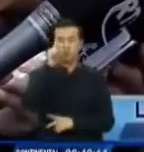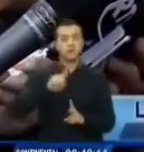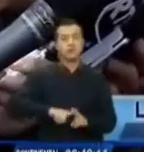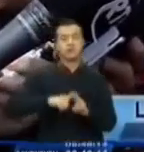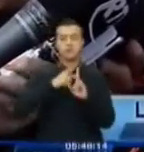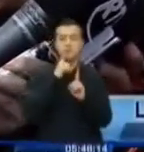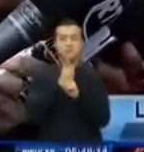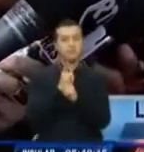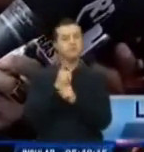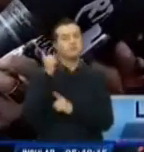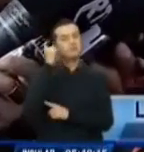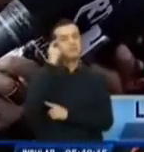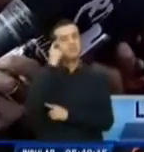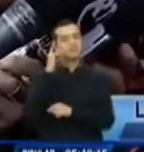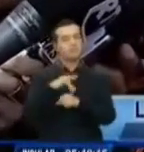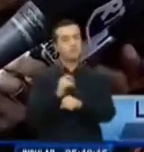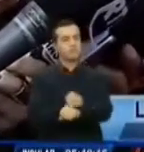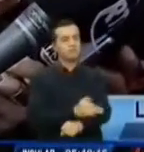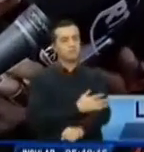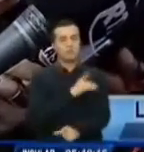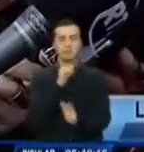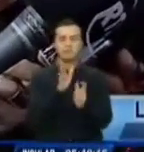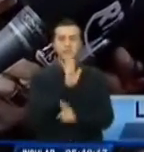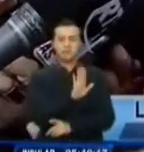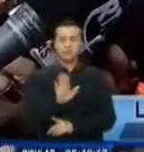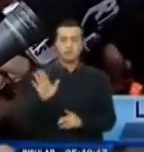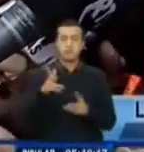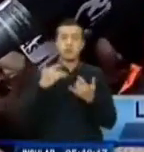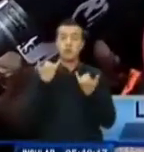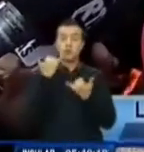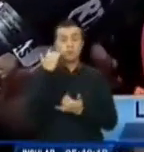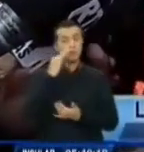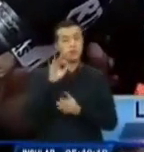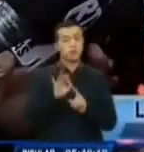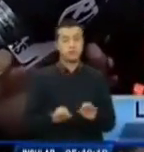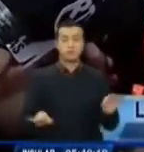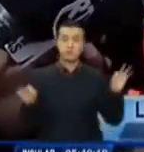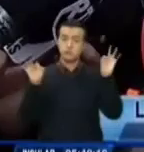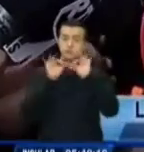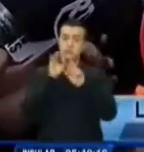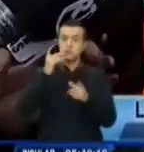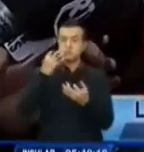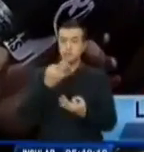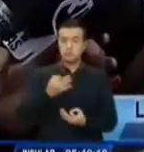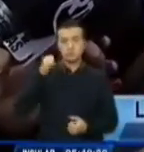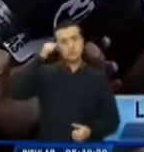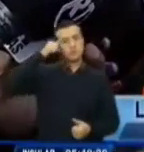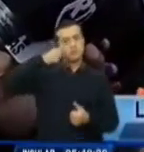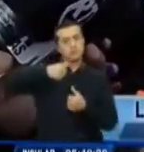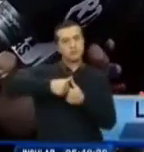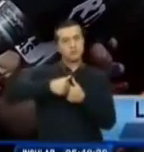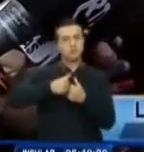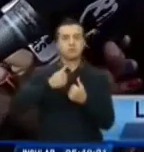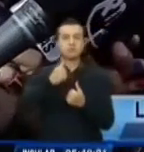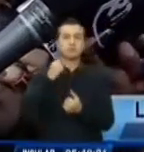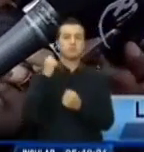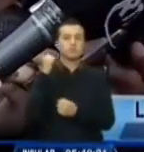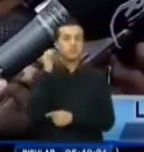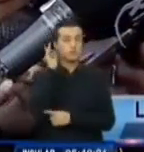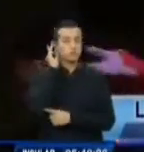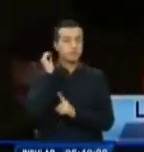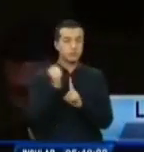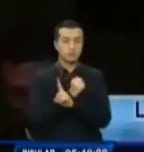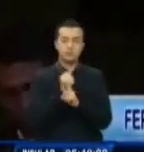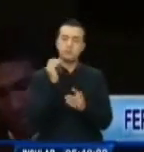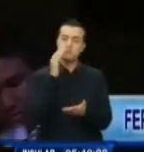es que justamente logremos sensibilizar a toda la ciudadanía de esta fecha tan importante, que es conmemorar un año más de la erradicación de la violencia de